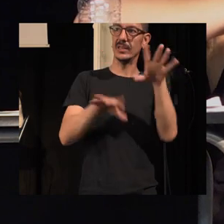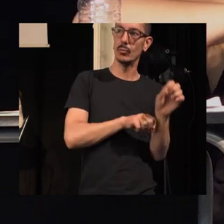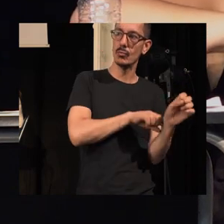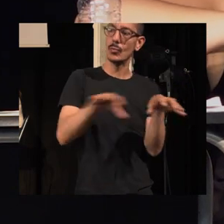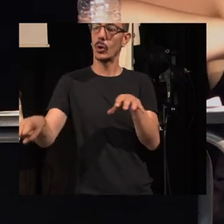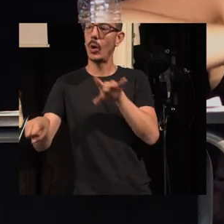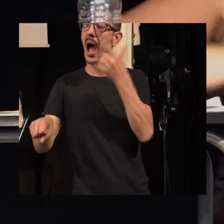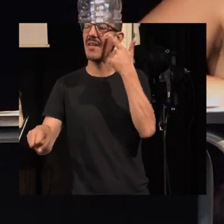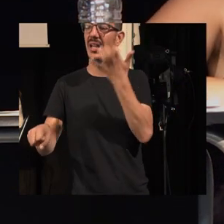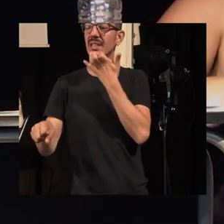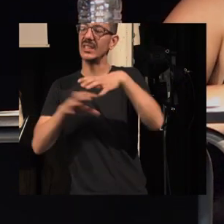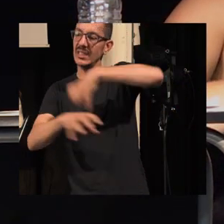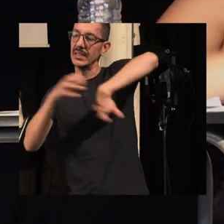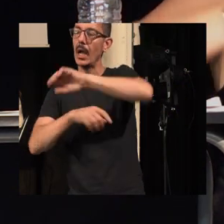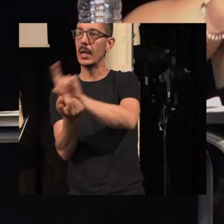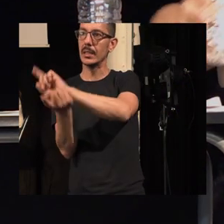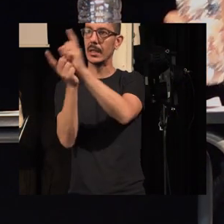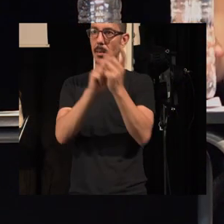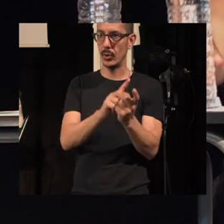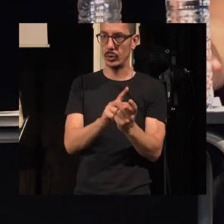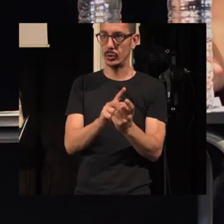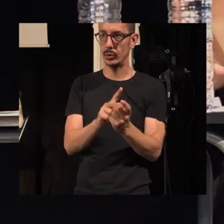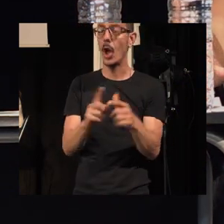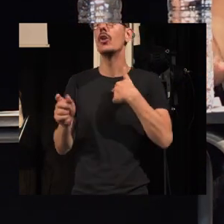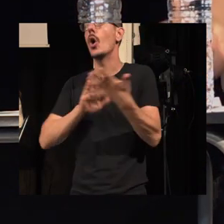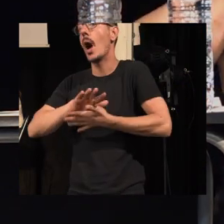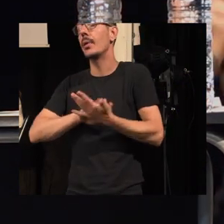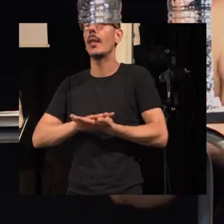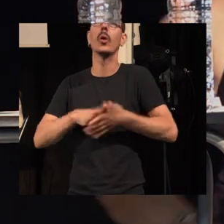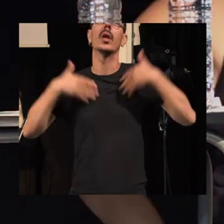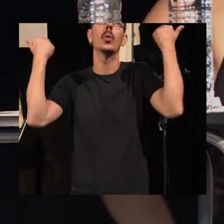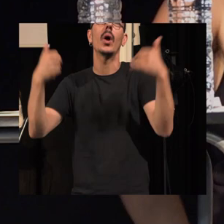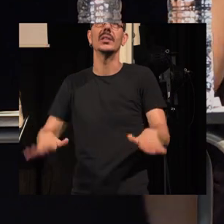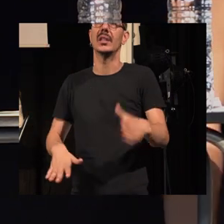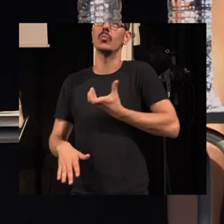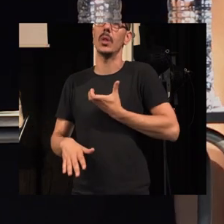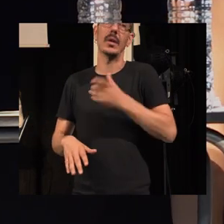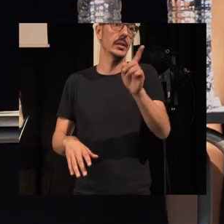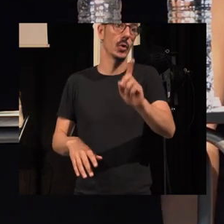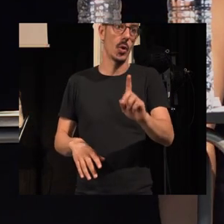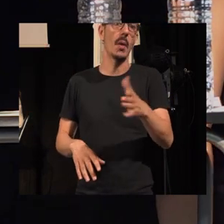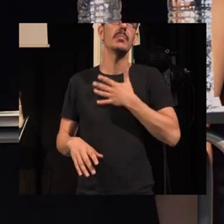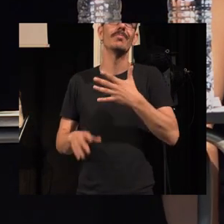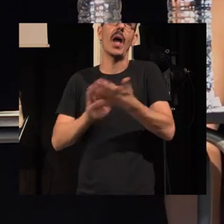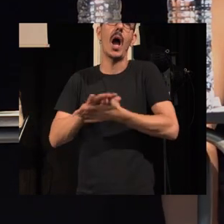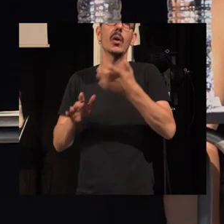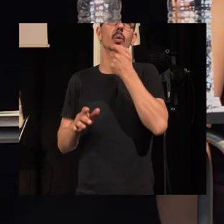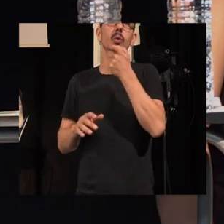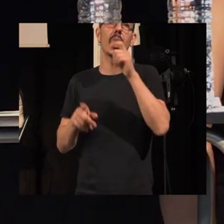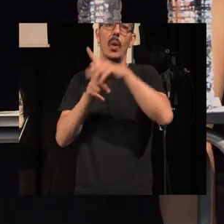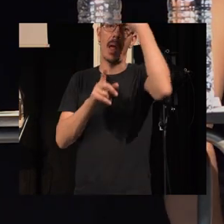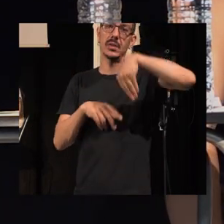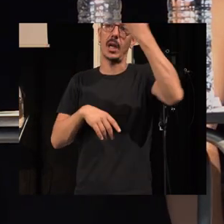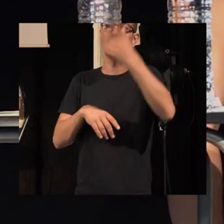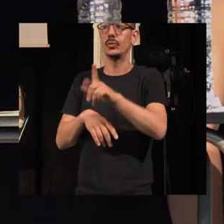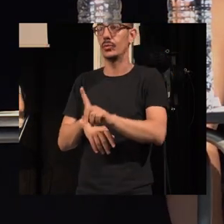Claro, tampoco yo estoy hablando de cualquier municipalismo. Y no me gusta hablar en abstracto porque la teoría, tanto la teoría queer